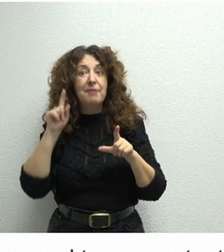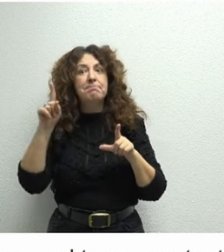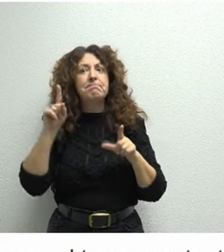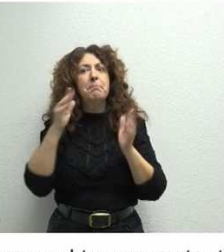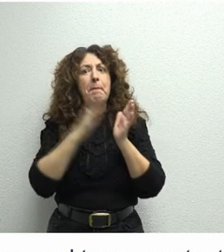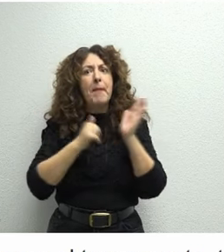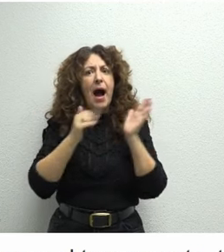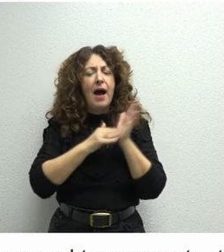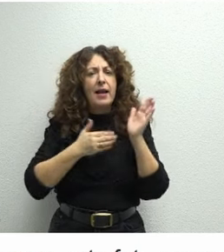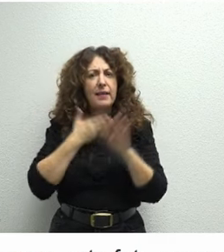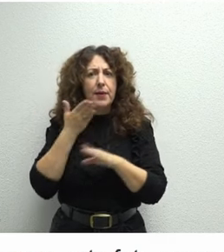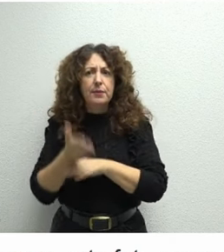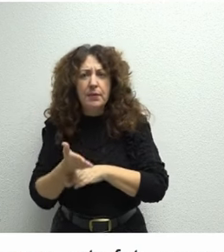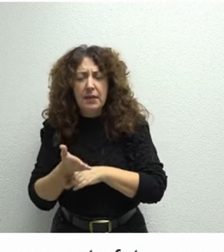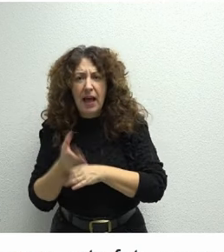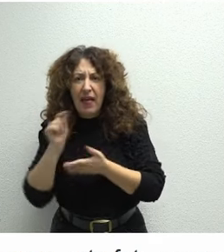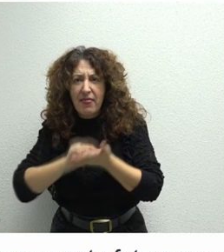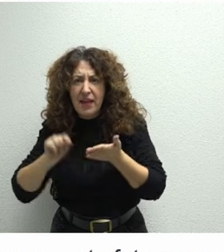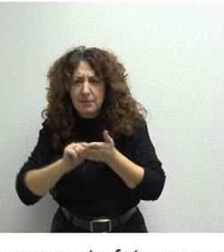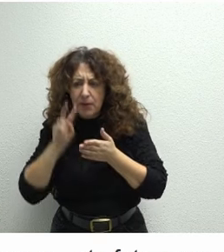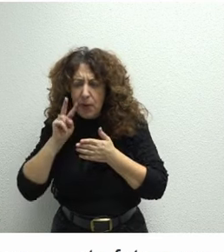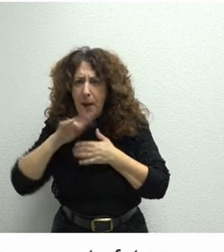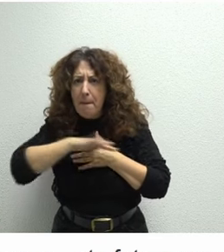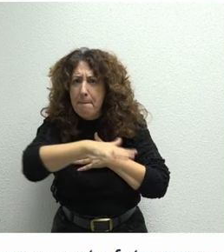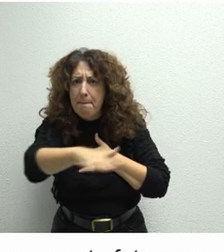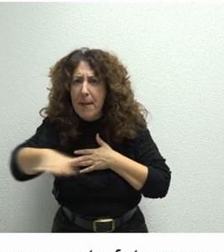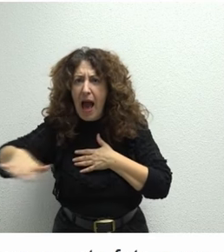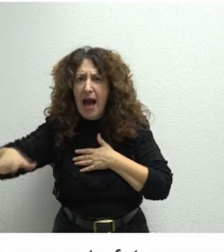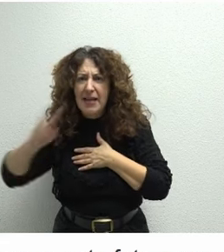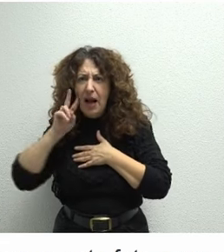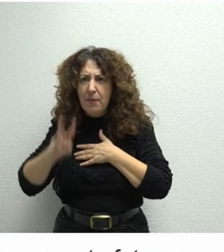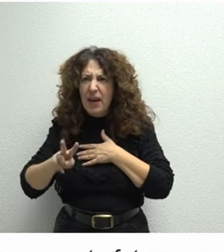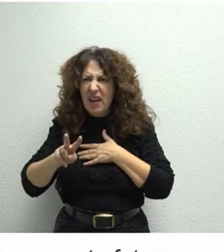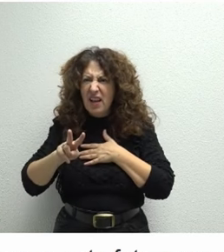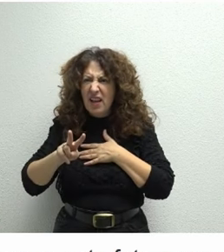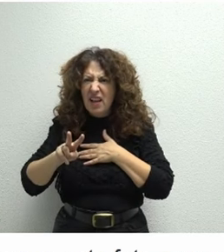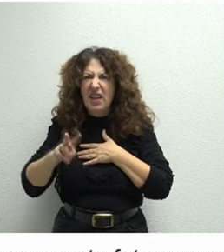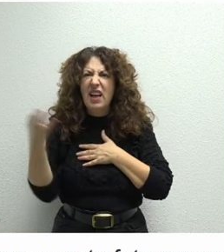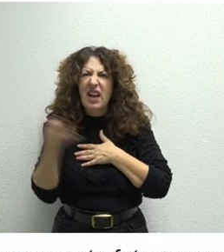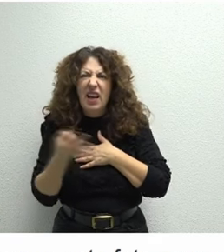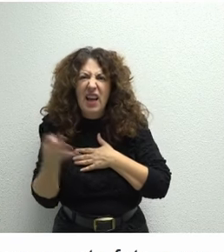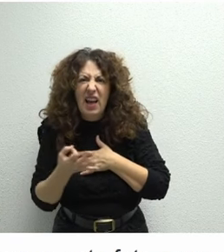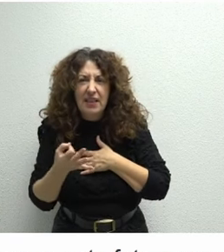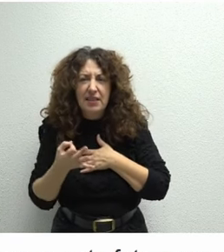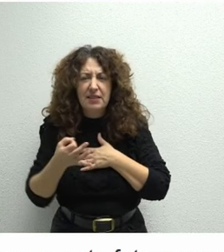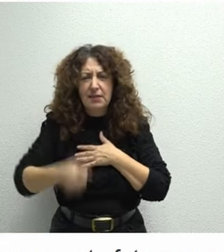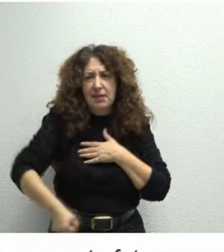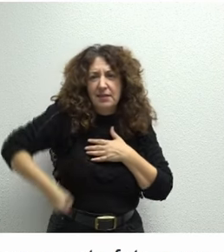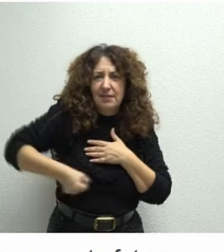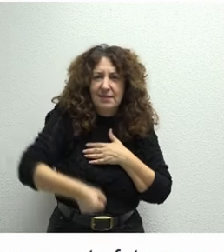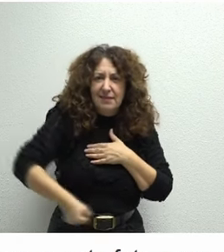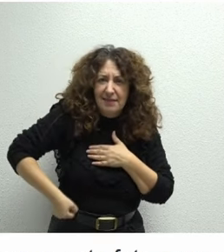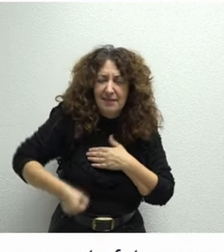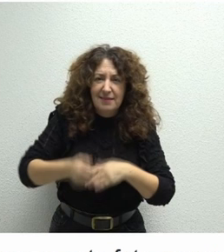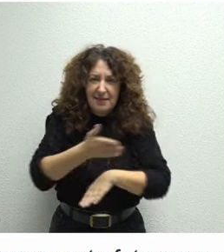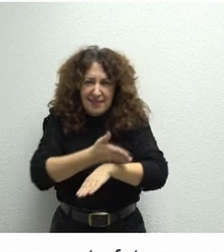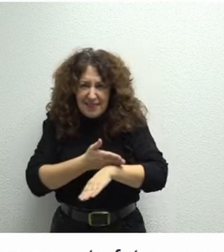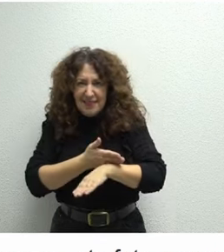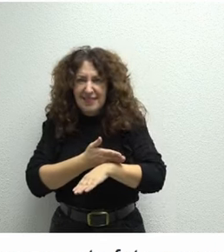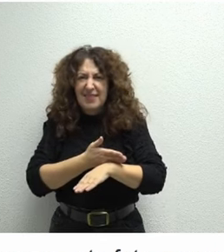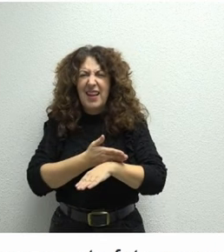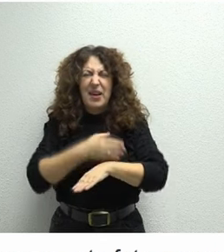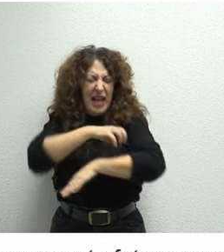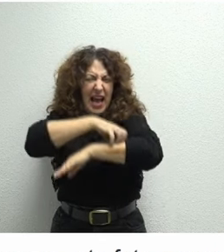y vio Pues esta gente en la en la playa y no sabía qué era no era unos mojes que sacaban a los a los a los tullidos a los a los a los